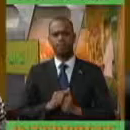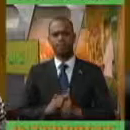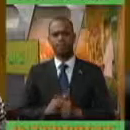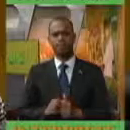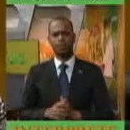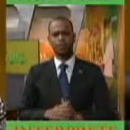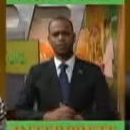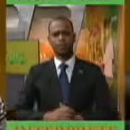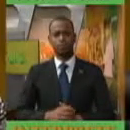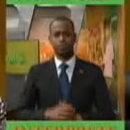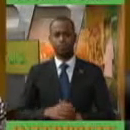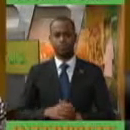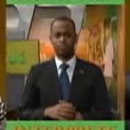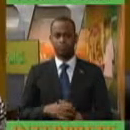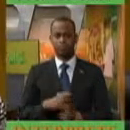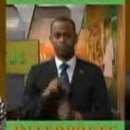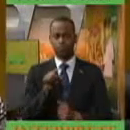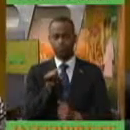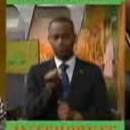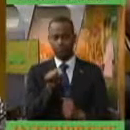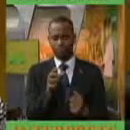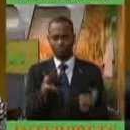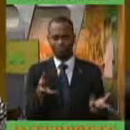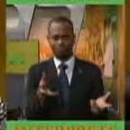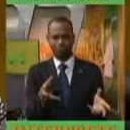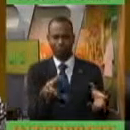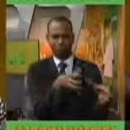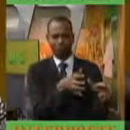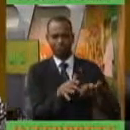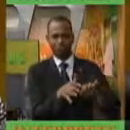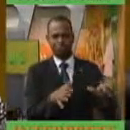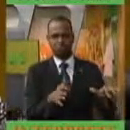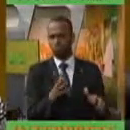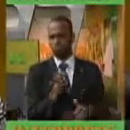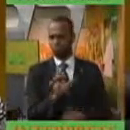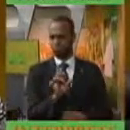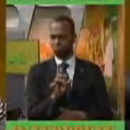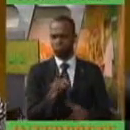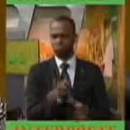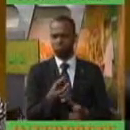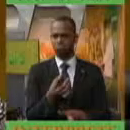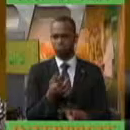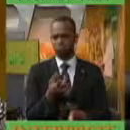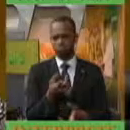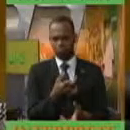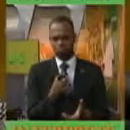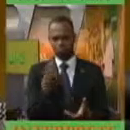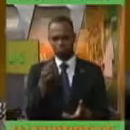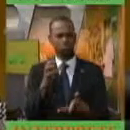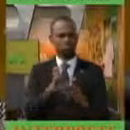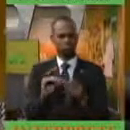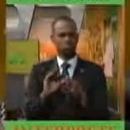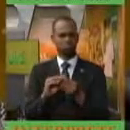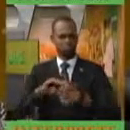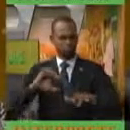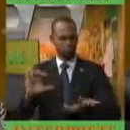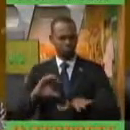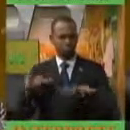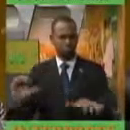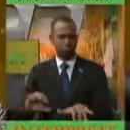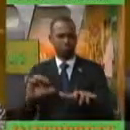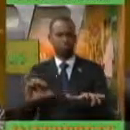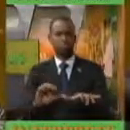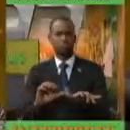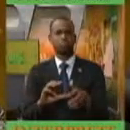que no es particular. Ella lo decía y ellos lo han estado trabajando el